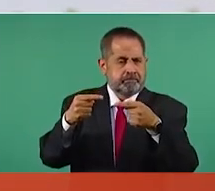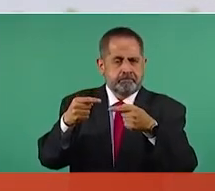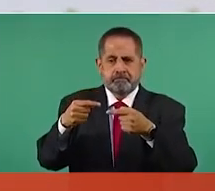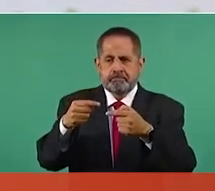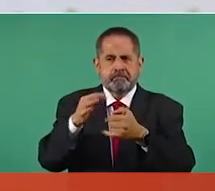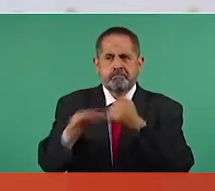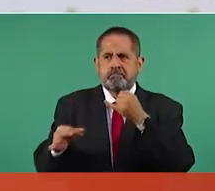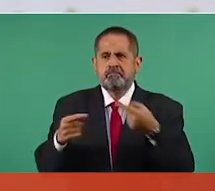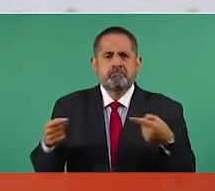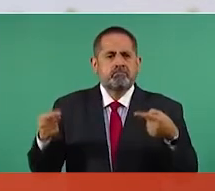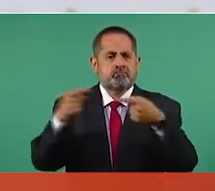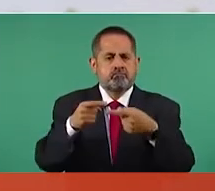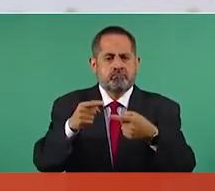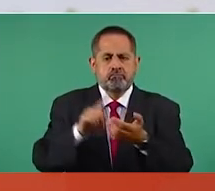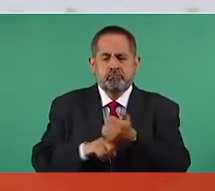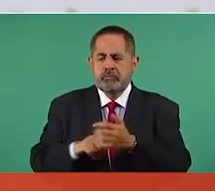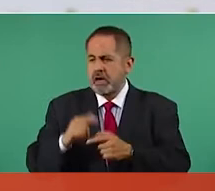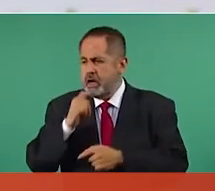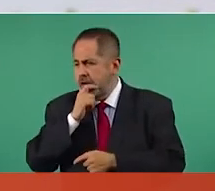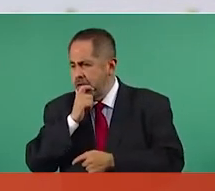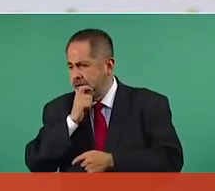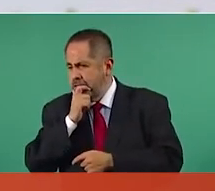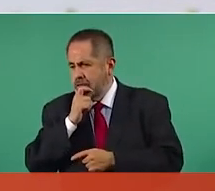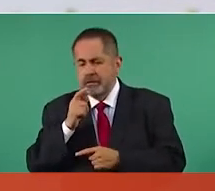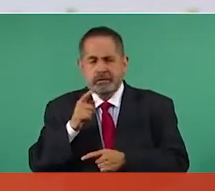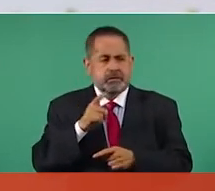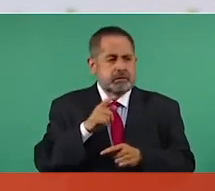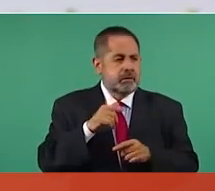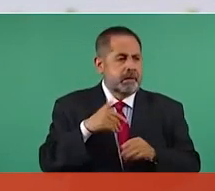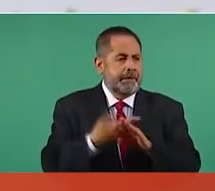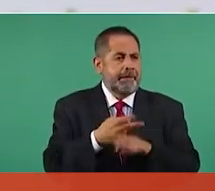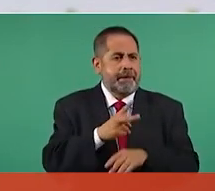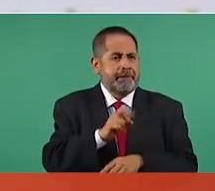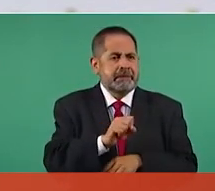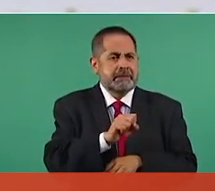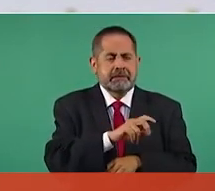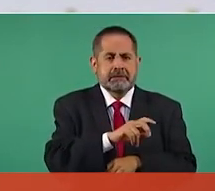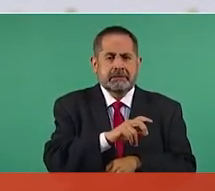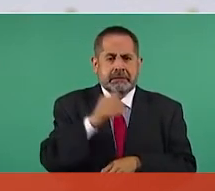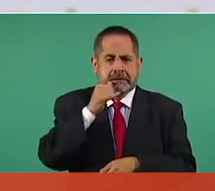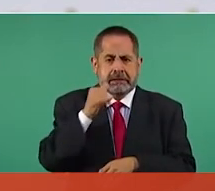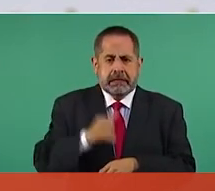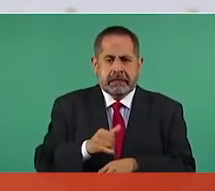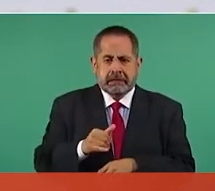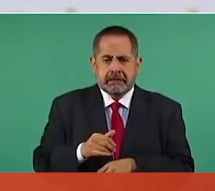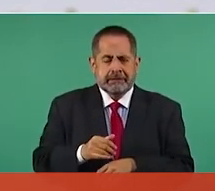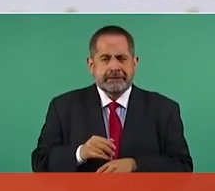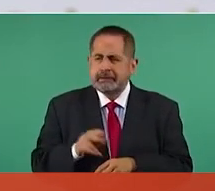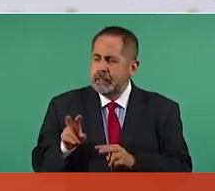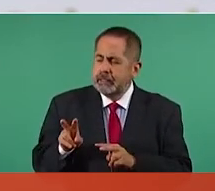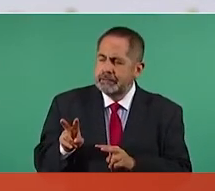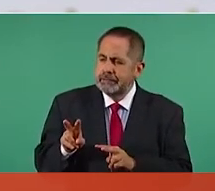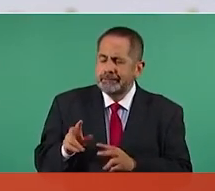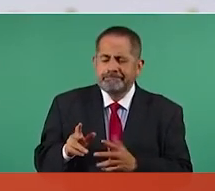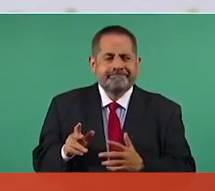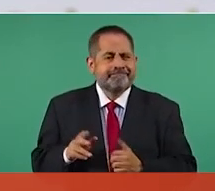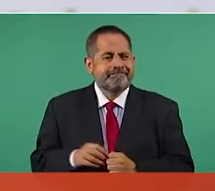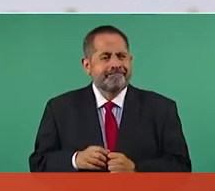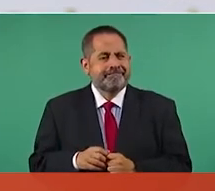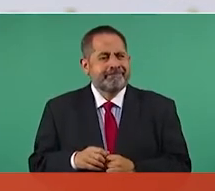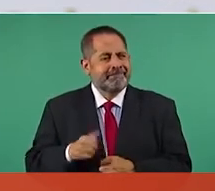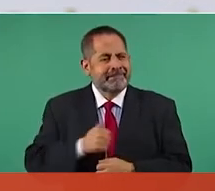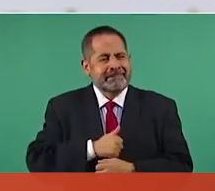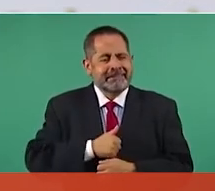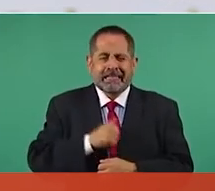van a la final Inglaterra e Italia, y lamenté de que eliminaran